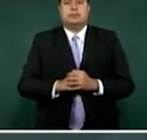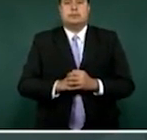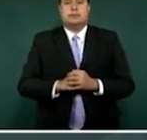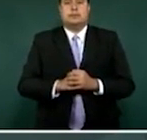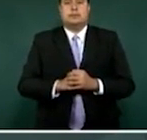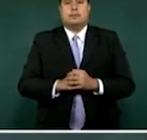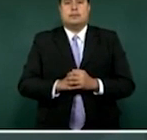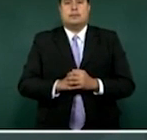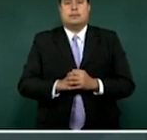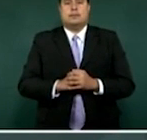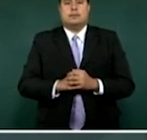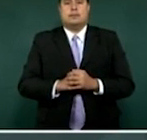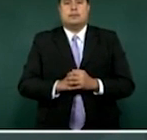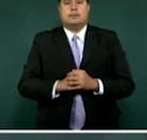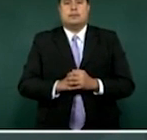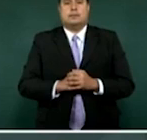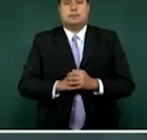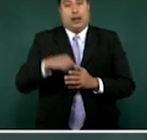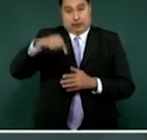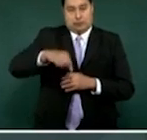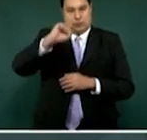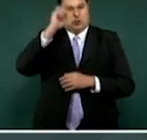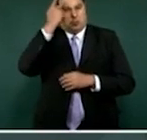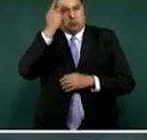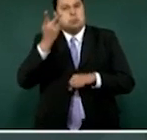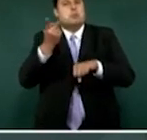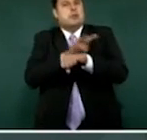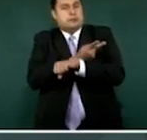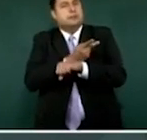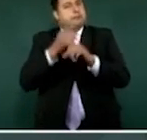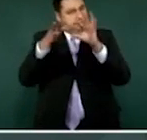lo que se está haciendo en San Luis Potosí.